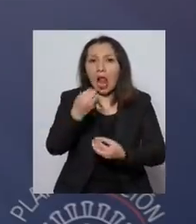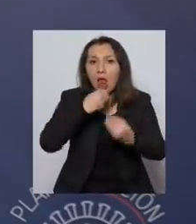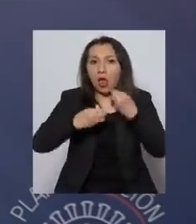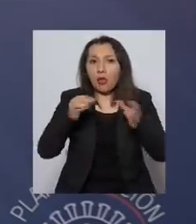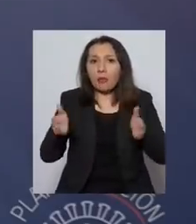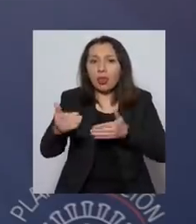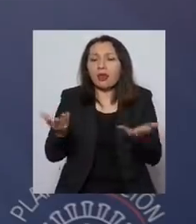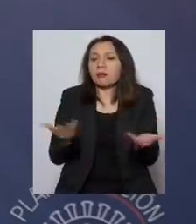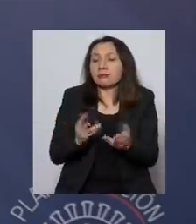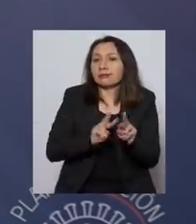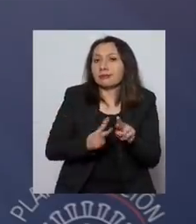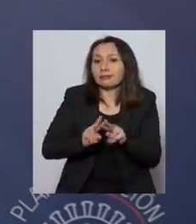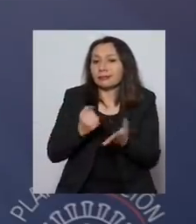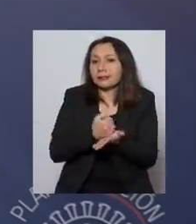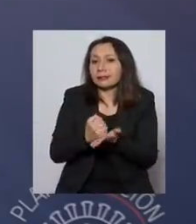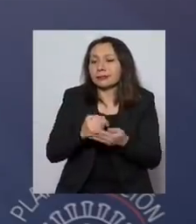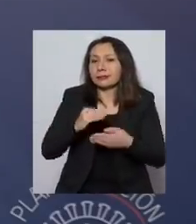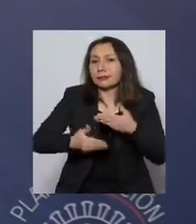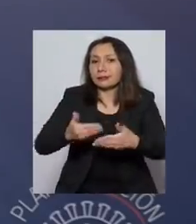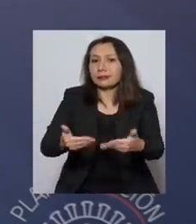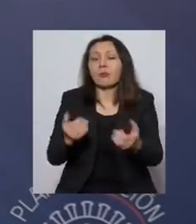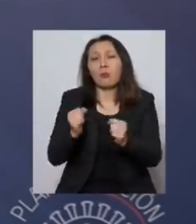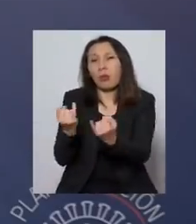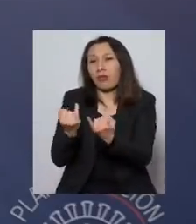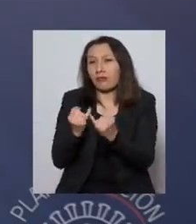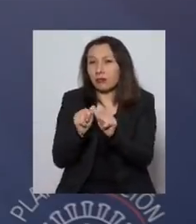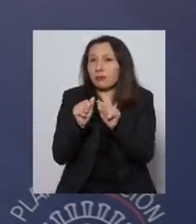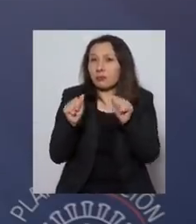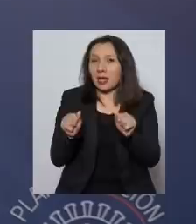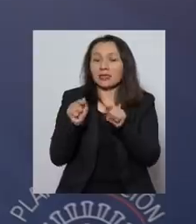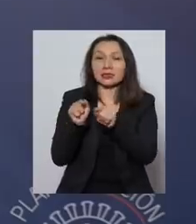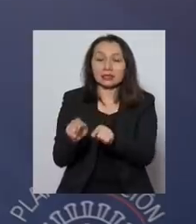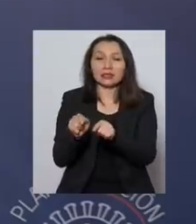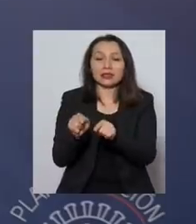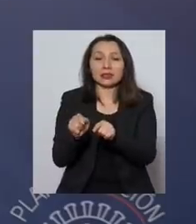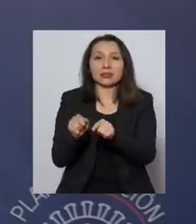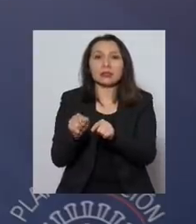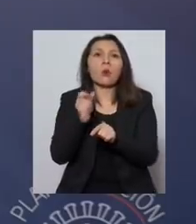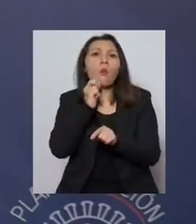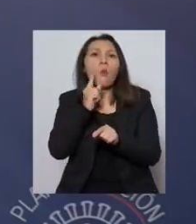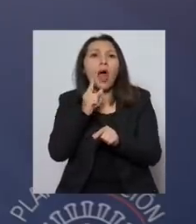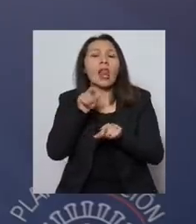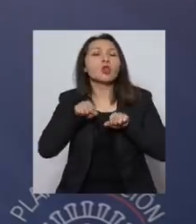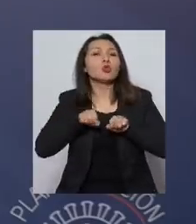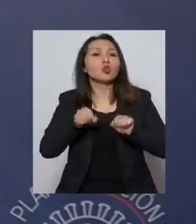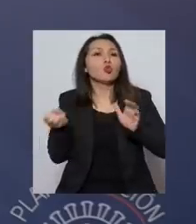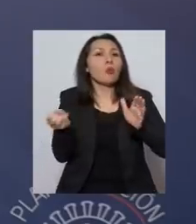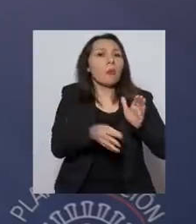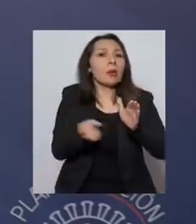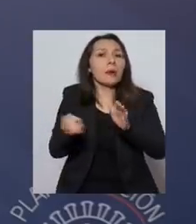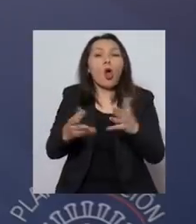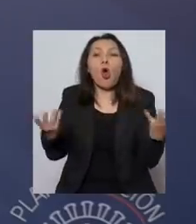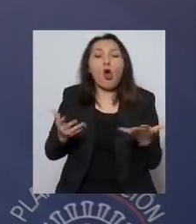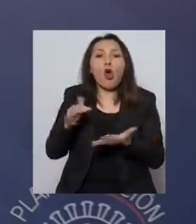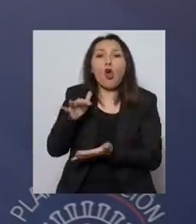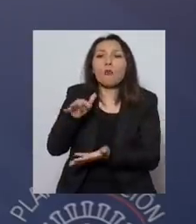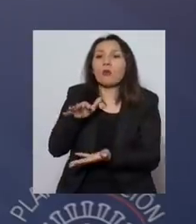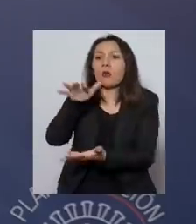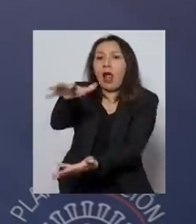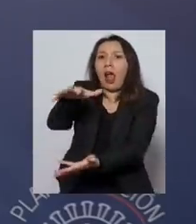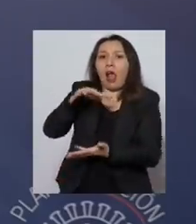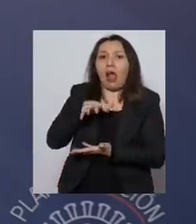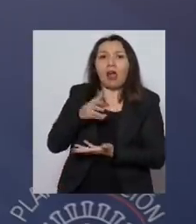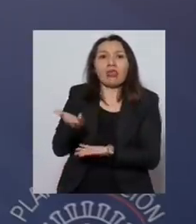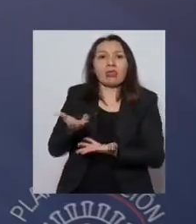alimentos. ¿En qué está ese proceso? Y si nos puede entregar más información respecto a qué cadena de supermercado, cómo se va a adquirir